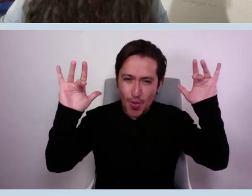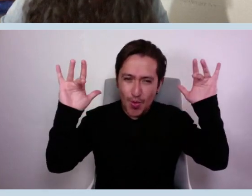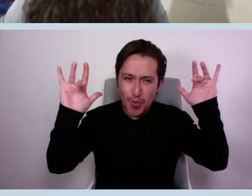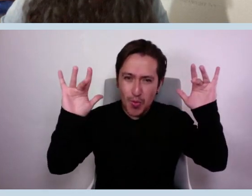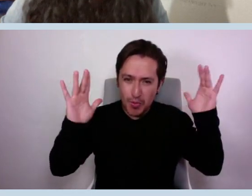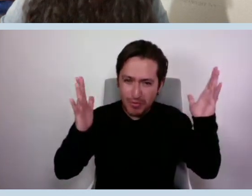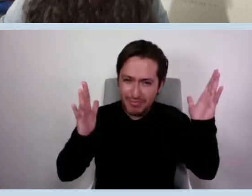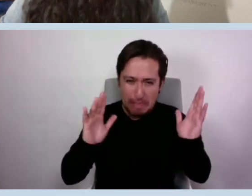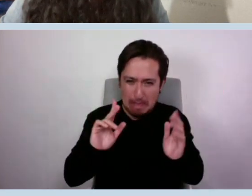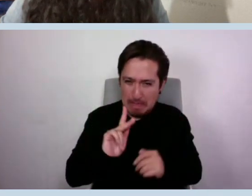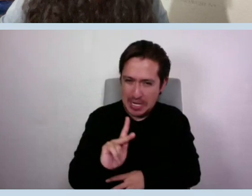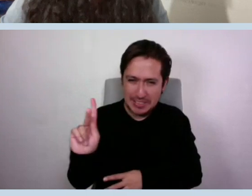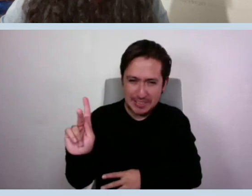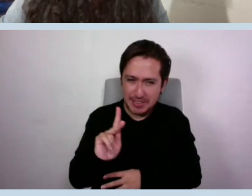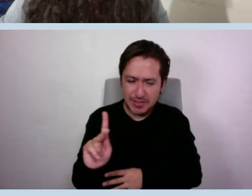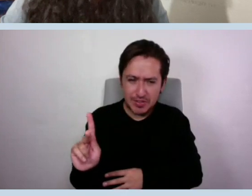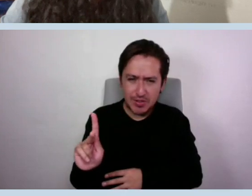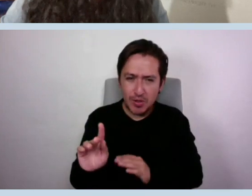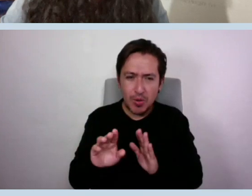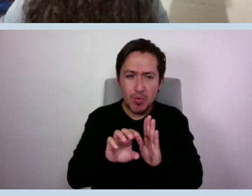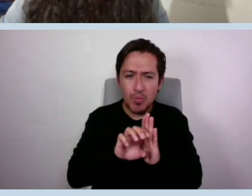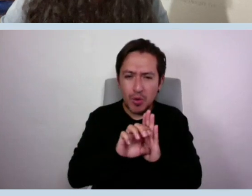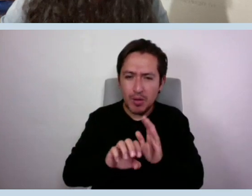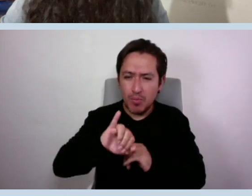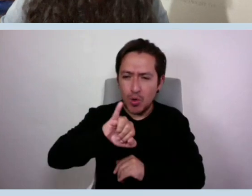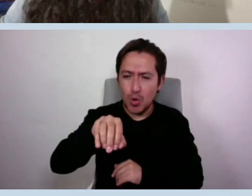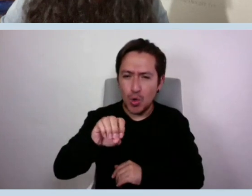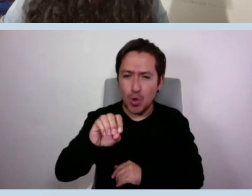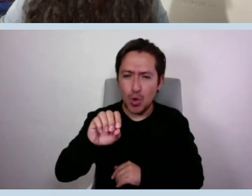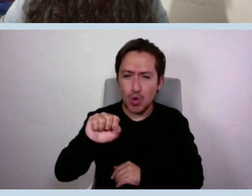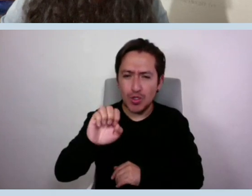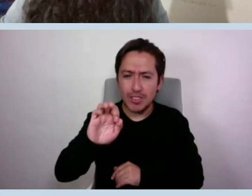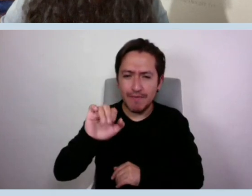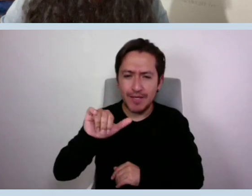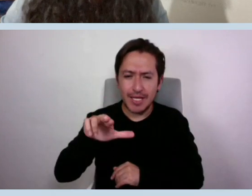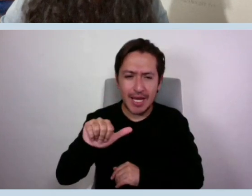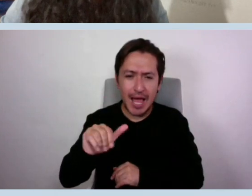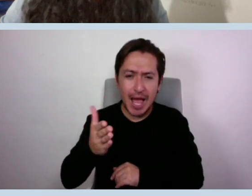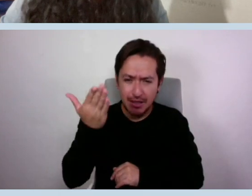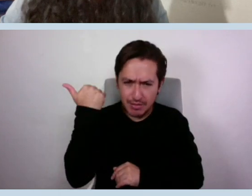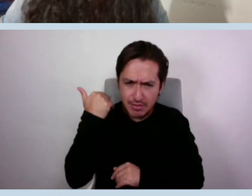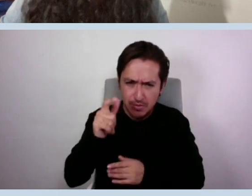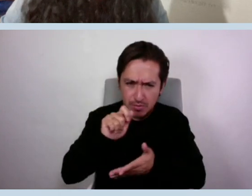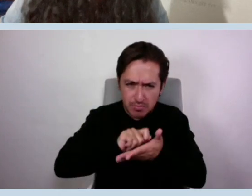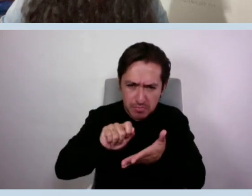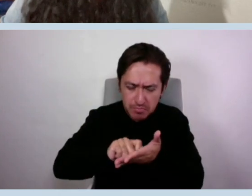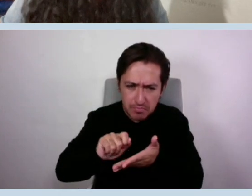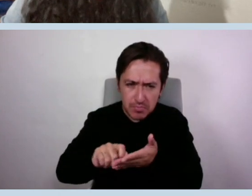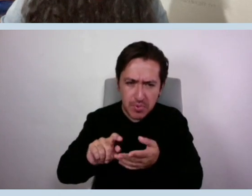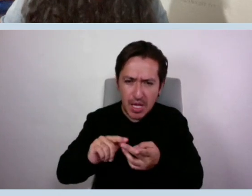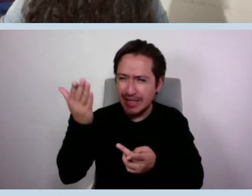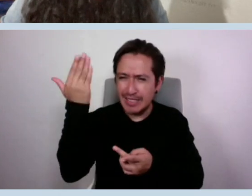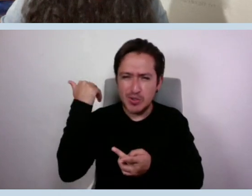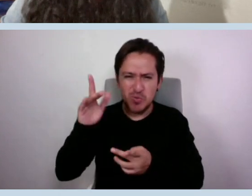tesoro enterarme que Josefina vicen había escrito teatro Griselda gambaro en la dictadura Argentina un de cosas que yo sí